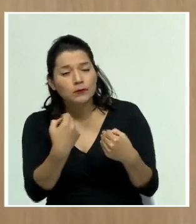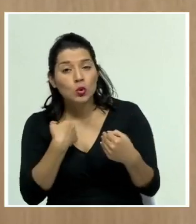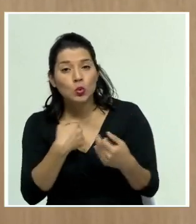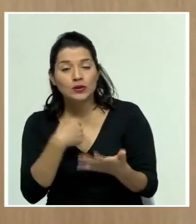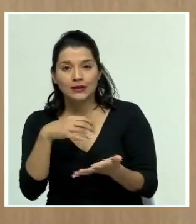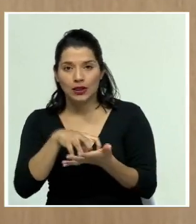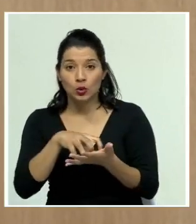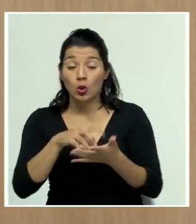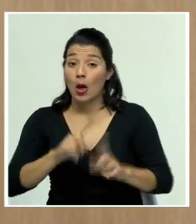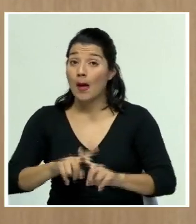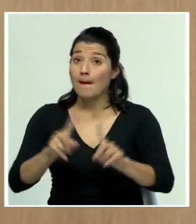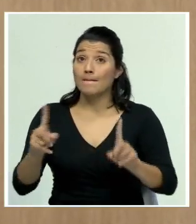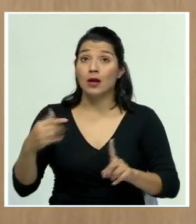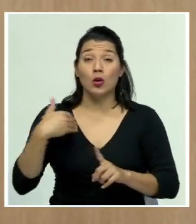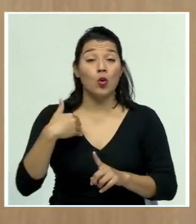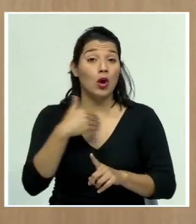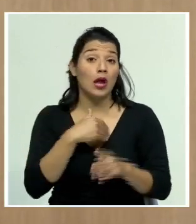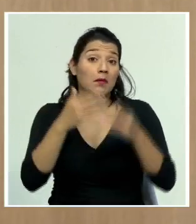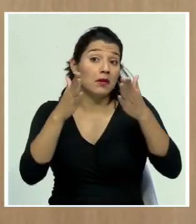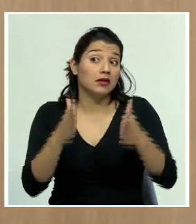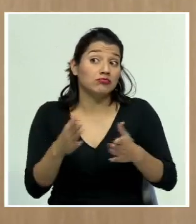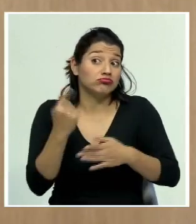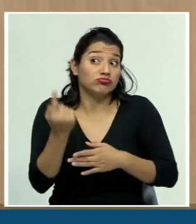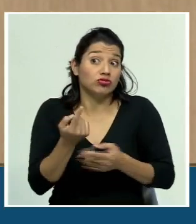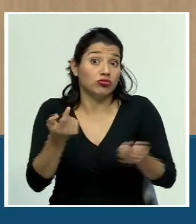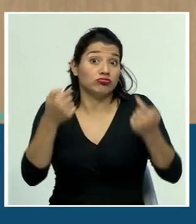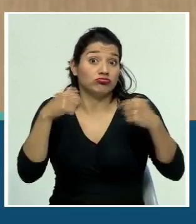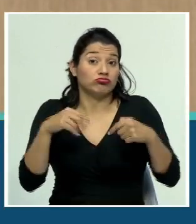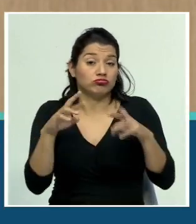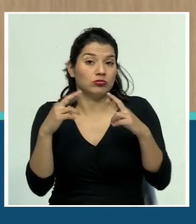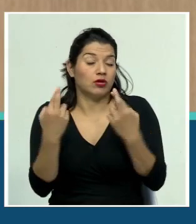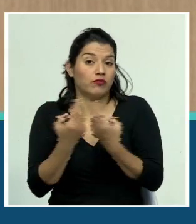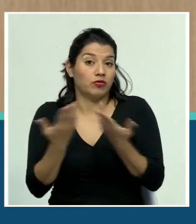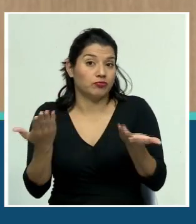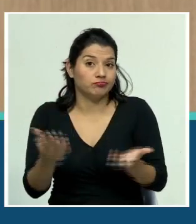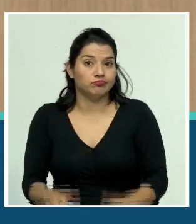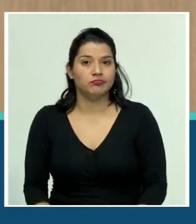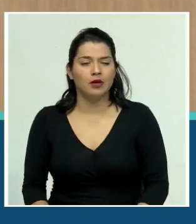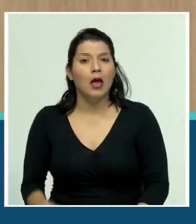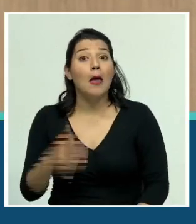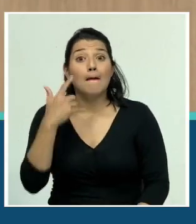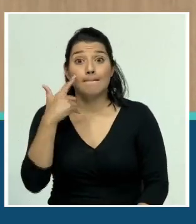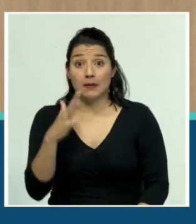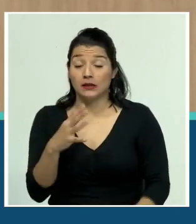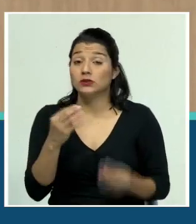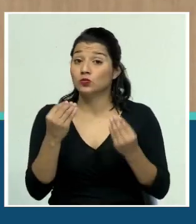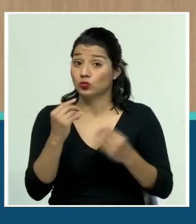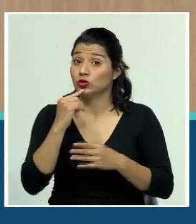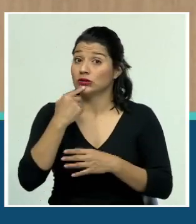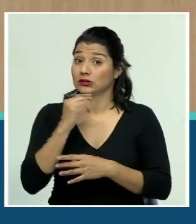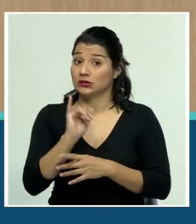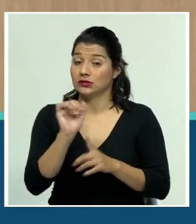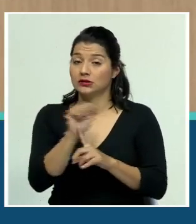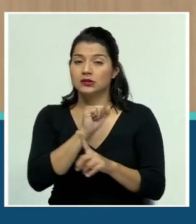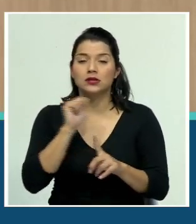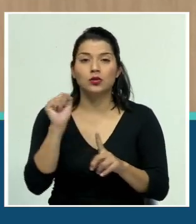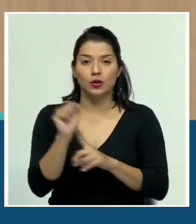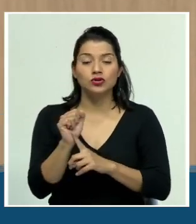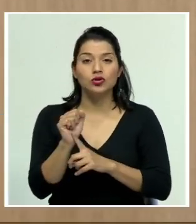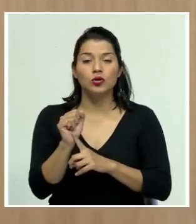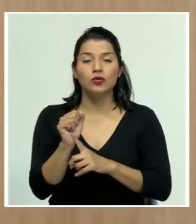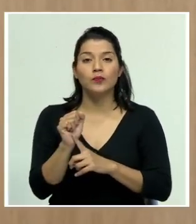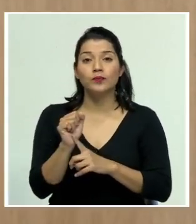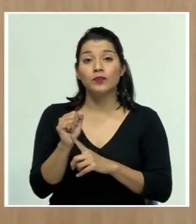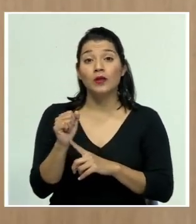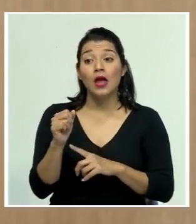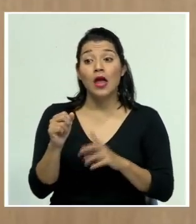Pero el señor ministro simplemente no llegó a la audiencia. Nos parece muy grave esta situación. Las